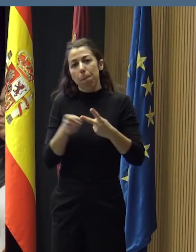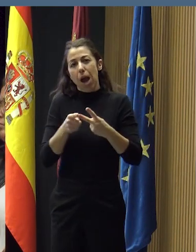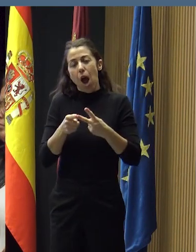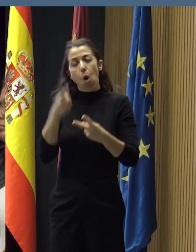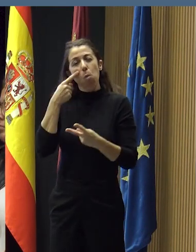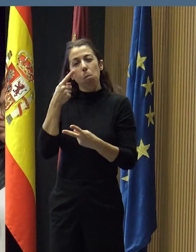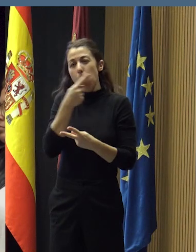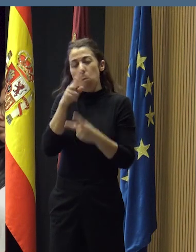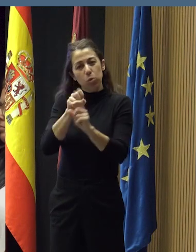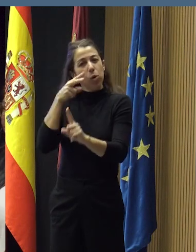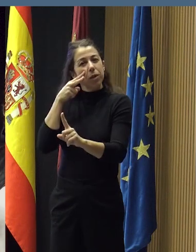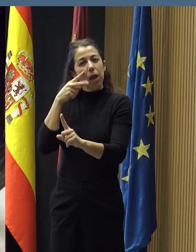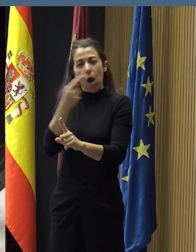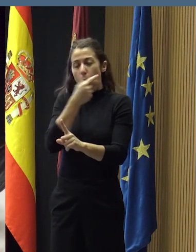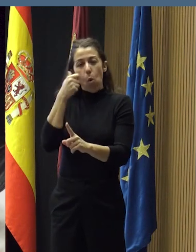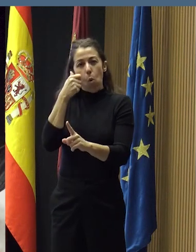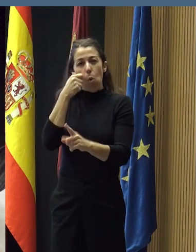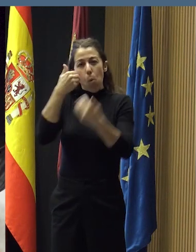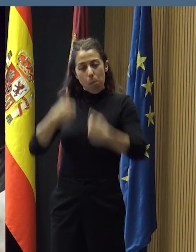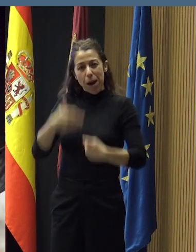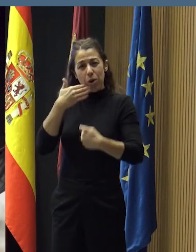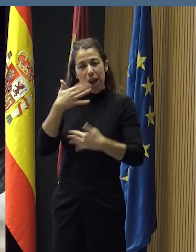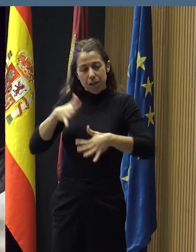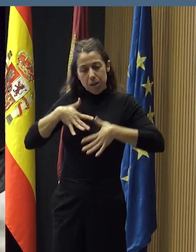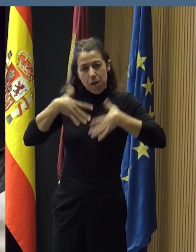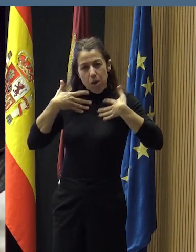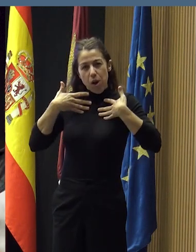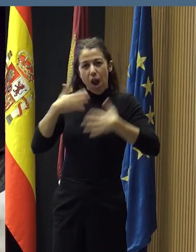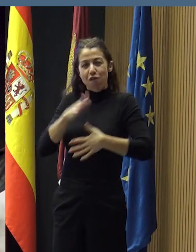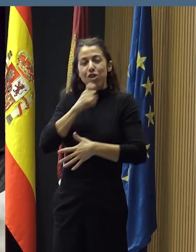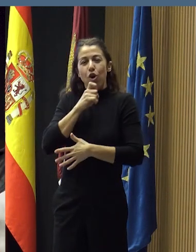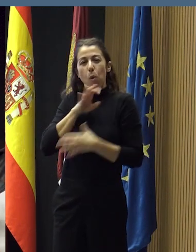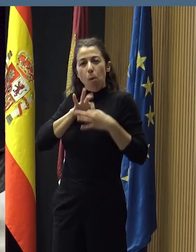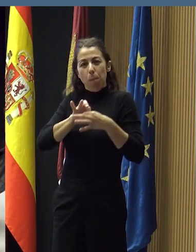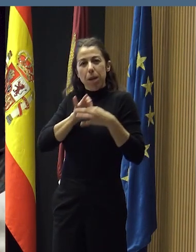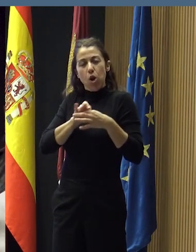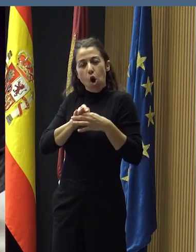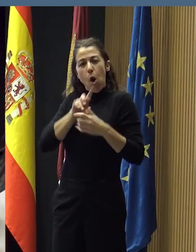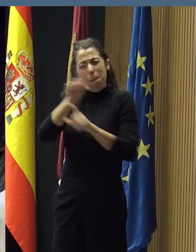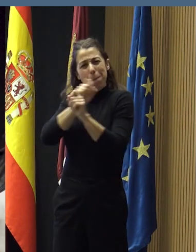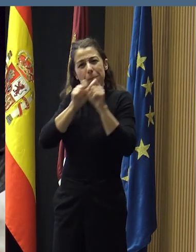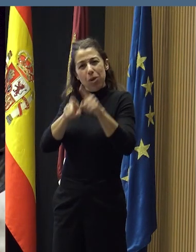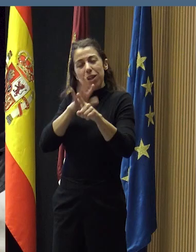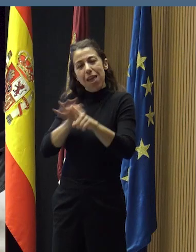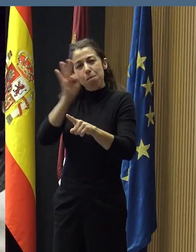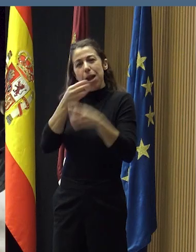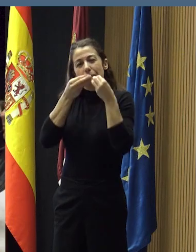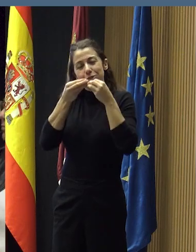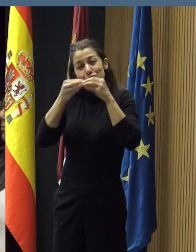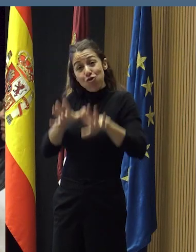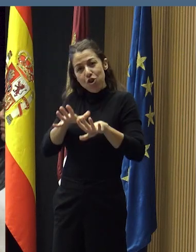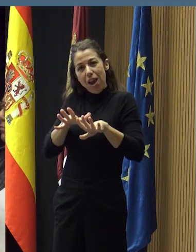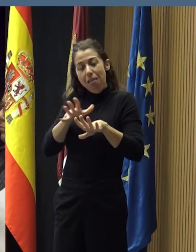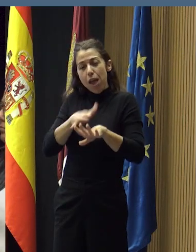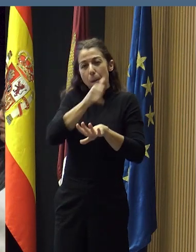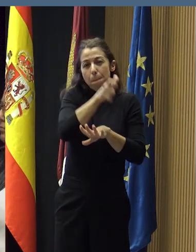mirada humana que considera las emociones, los vínculos, las preguntas y la historia que hay